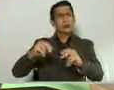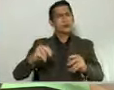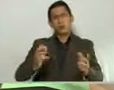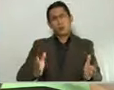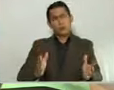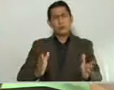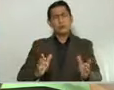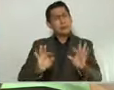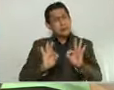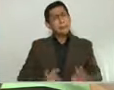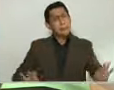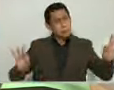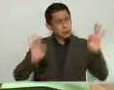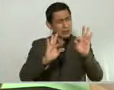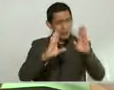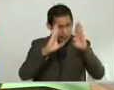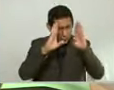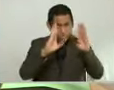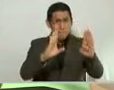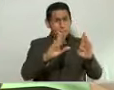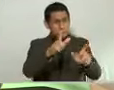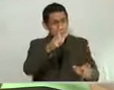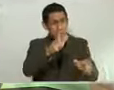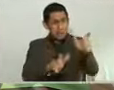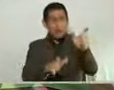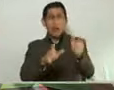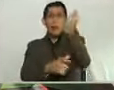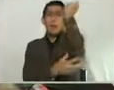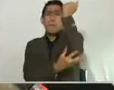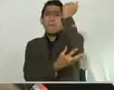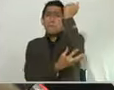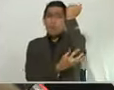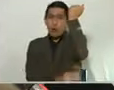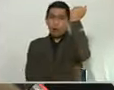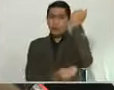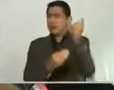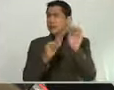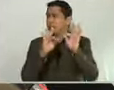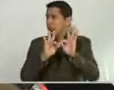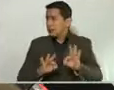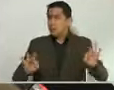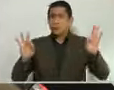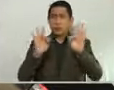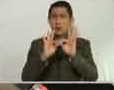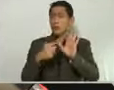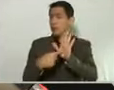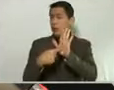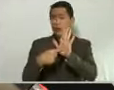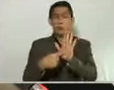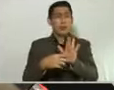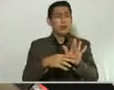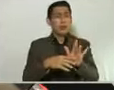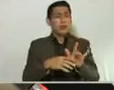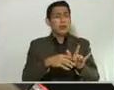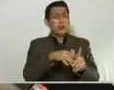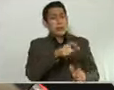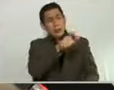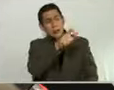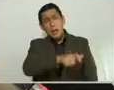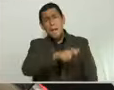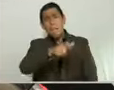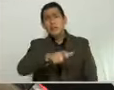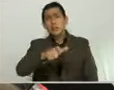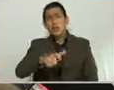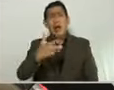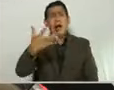fundamental. Atender a la pobreza y al cordón de pobreza y a la gente excluida, siempre excluida de los créditos,